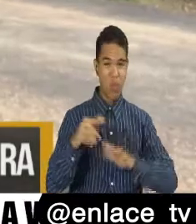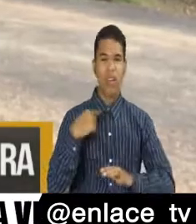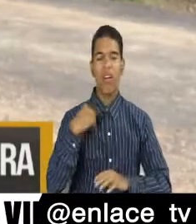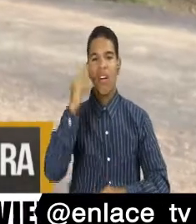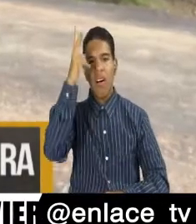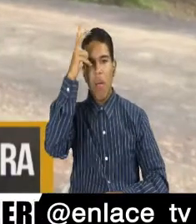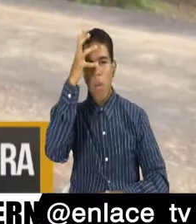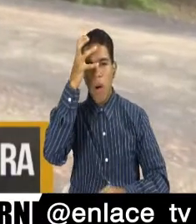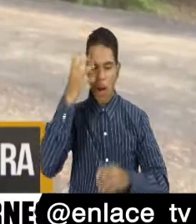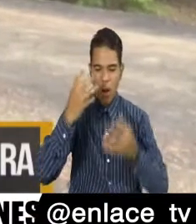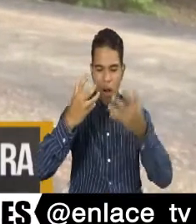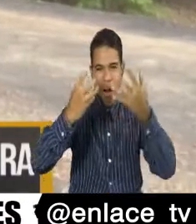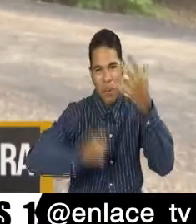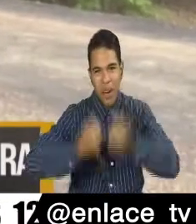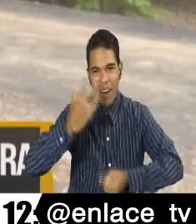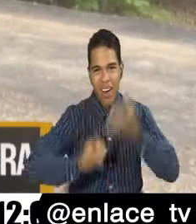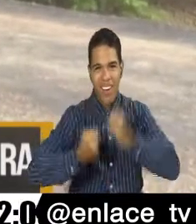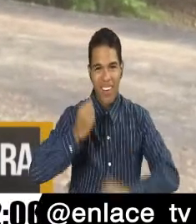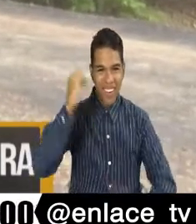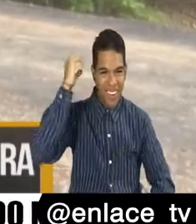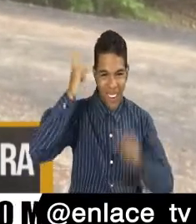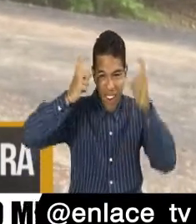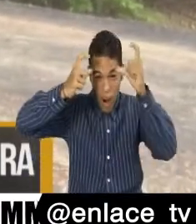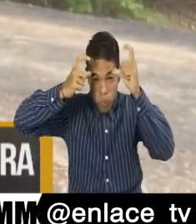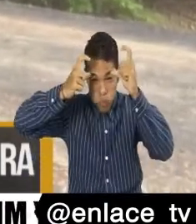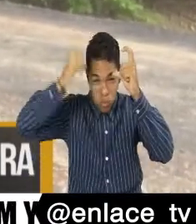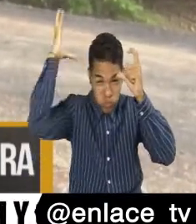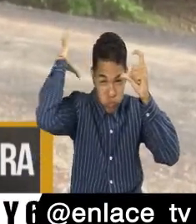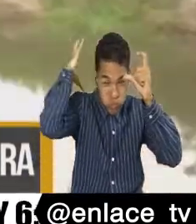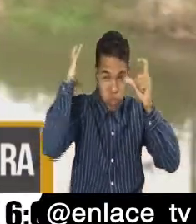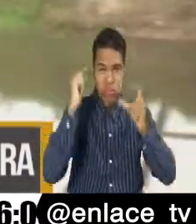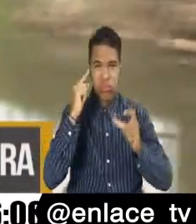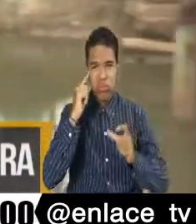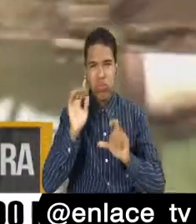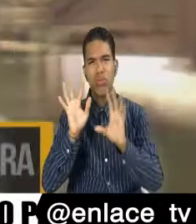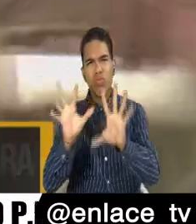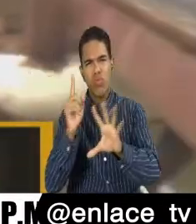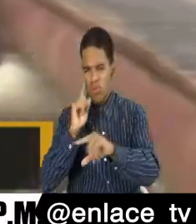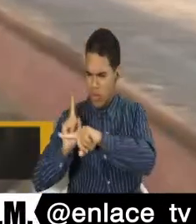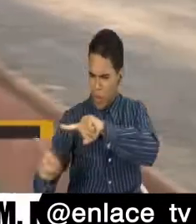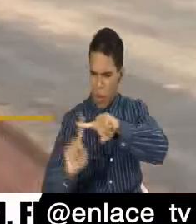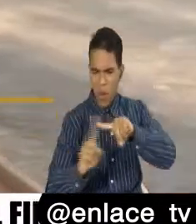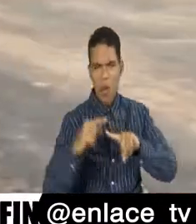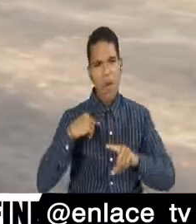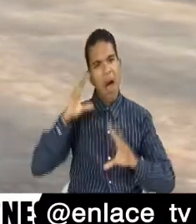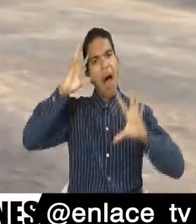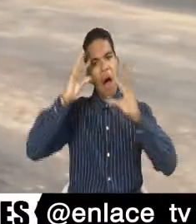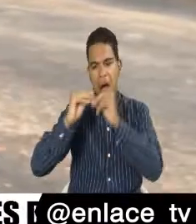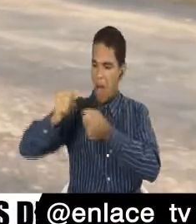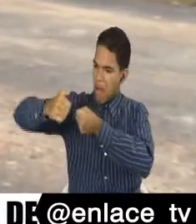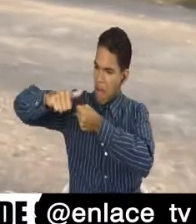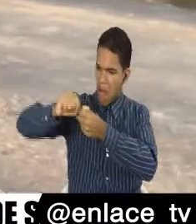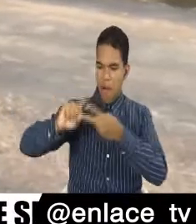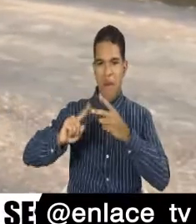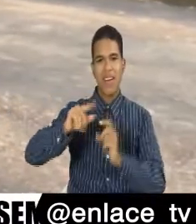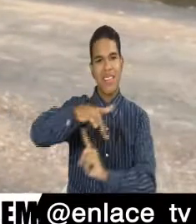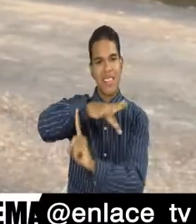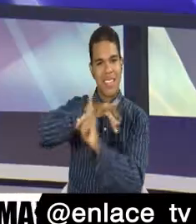ganadera es posible gracias a un trabajo de mejoramiento que fue coordinado con Ecopetrol y la Secretaría de